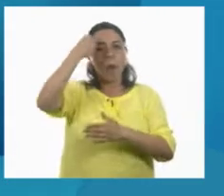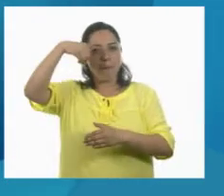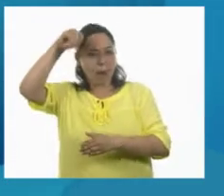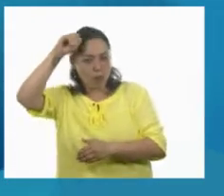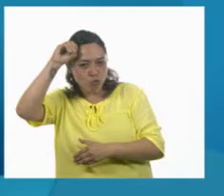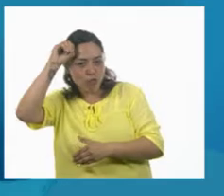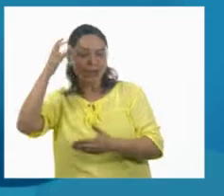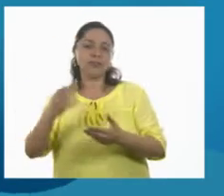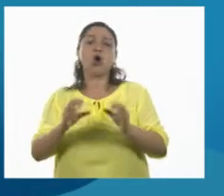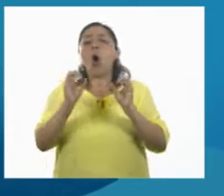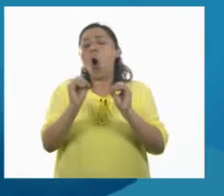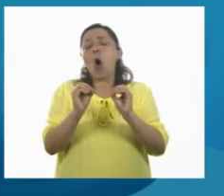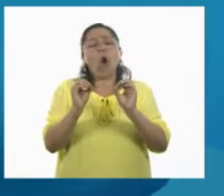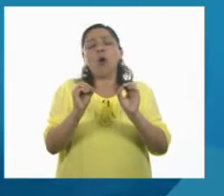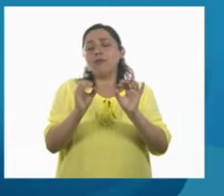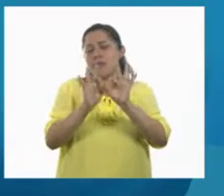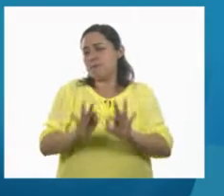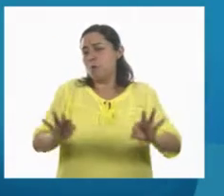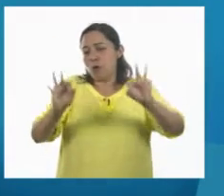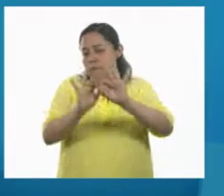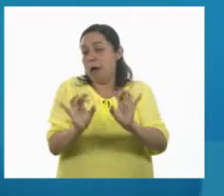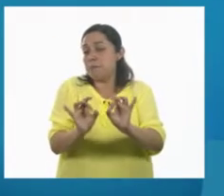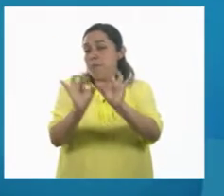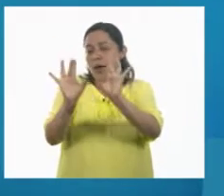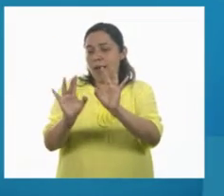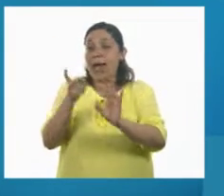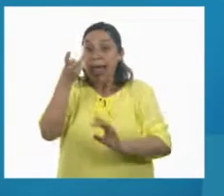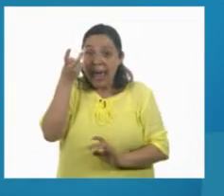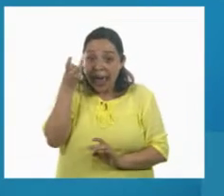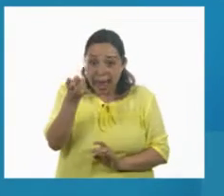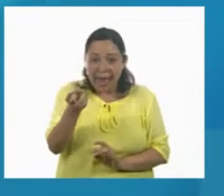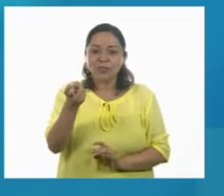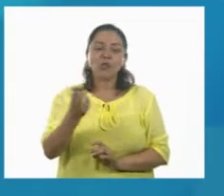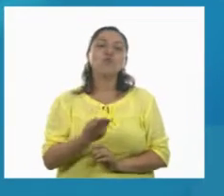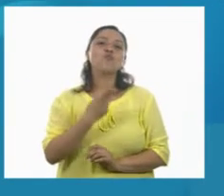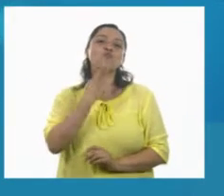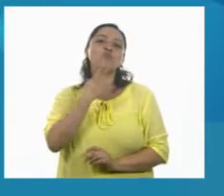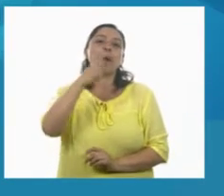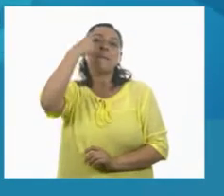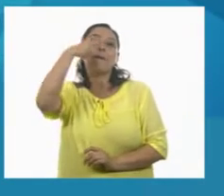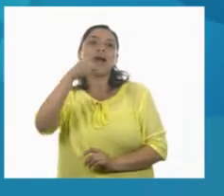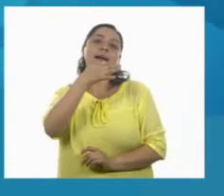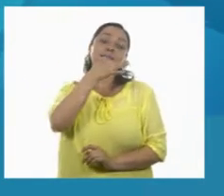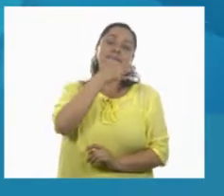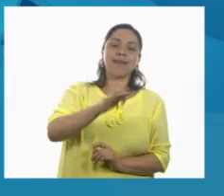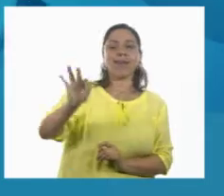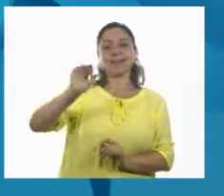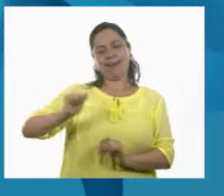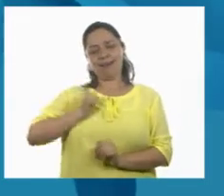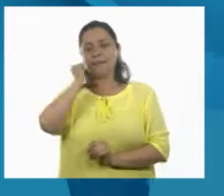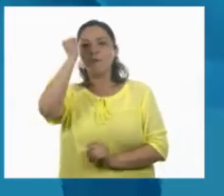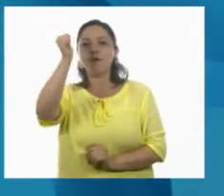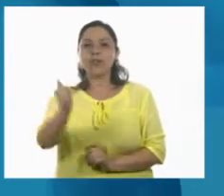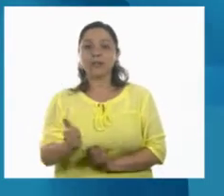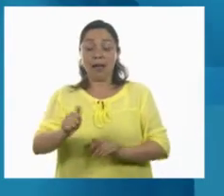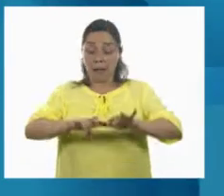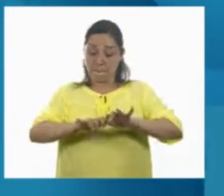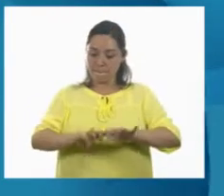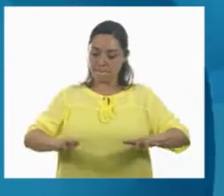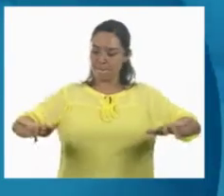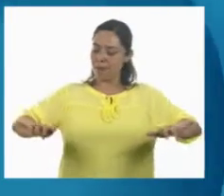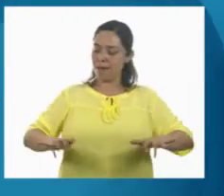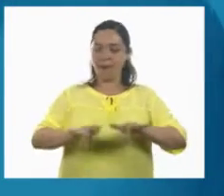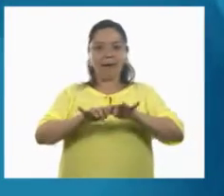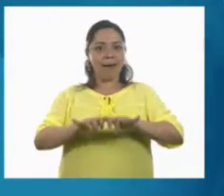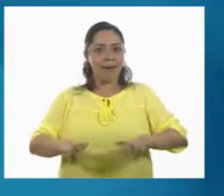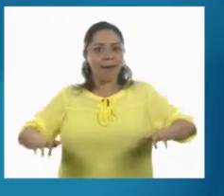o cualquier acontecimiento se convertía en pretexto para garantizar tertulias en las cuales el piano era un